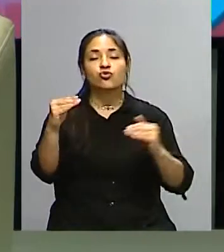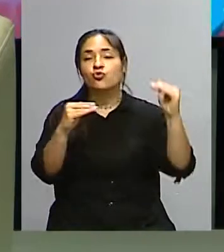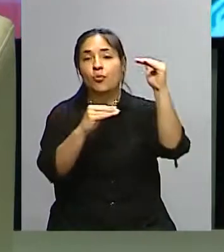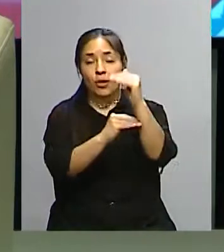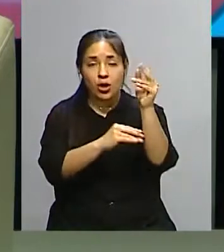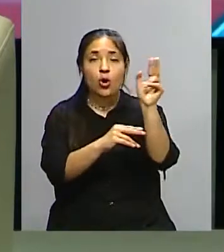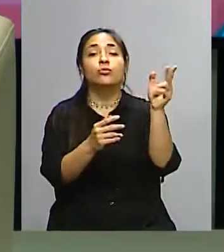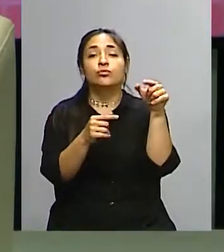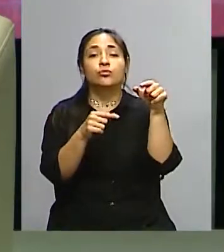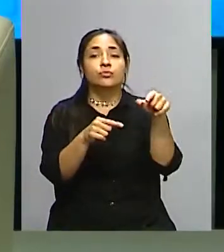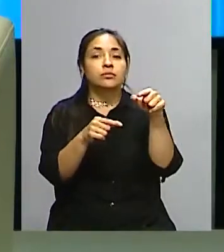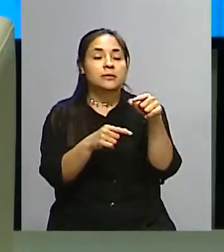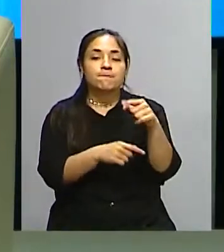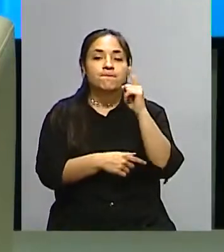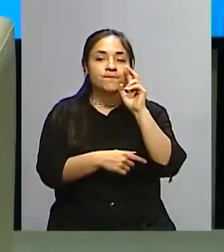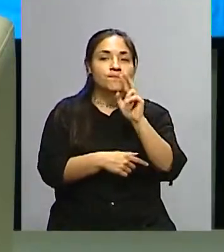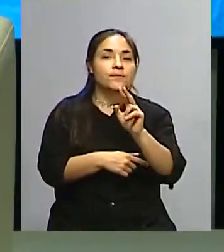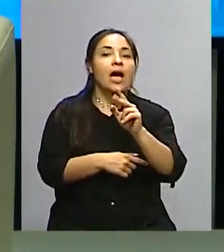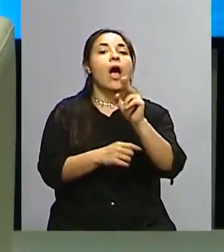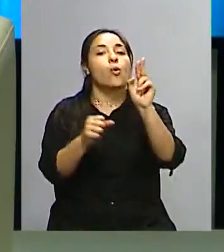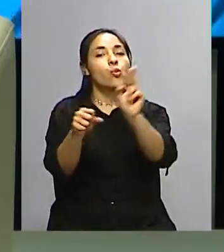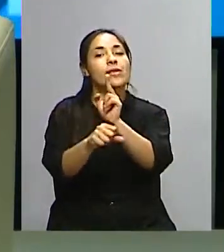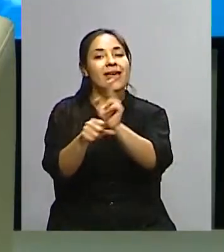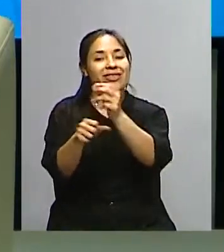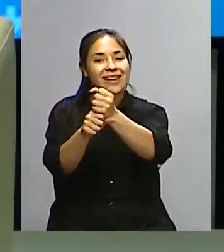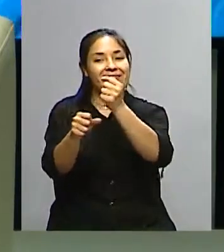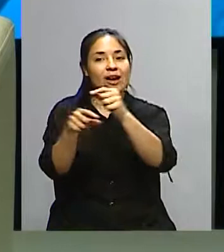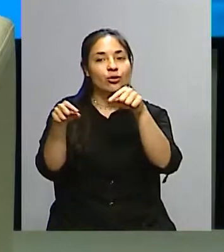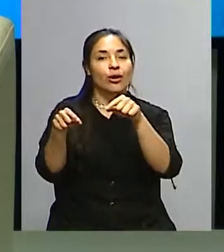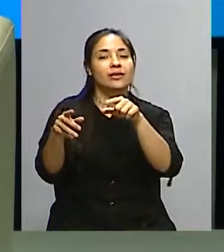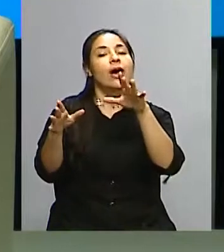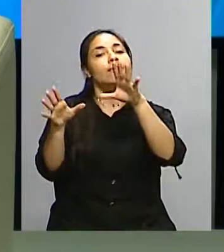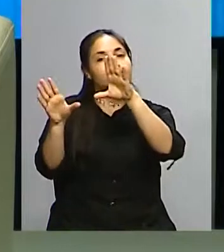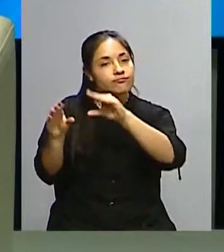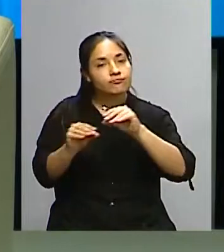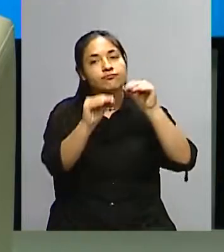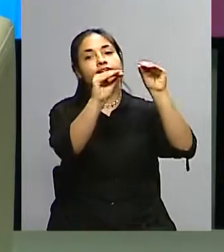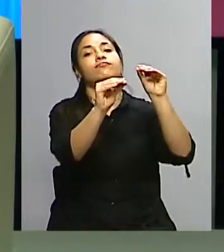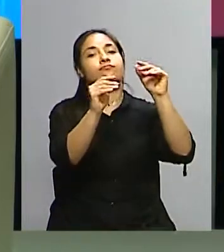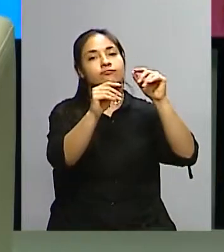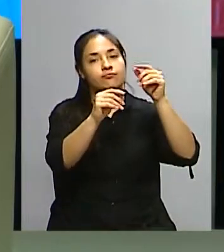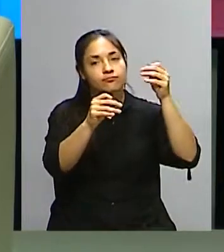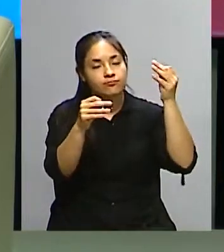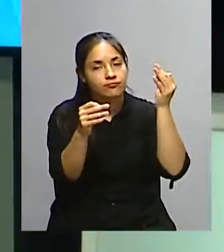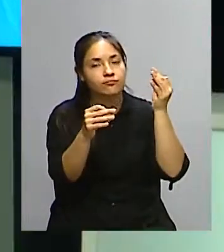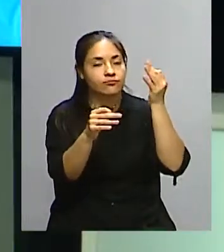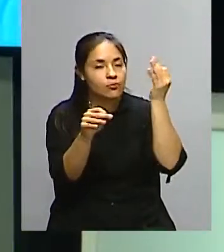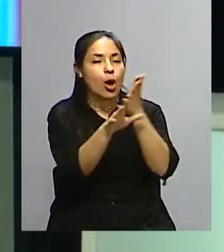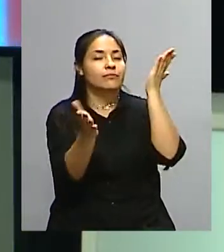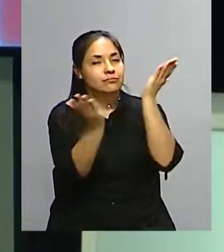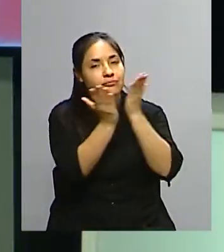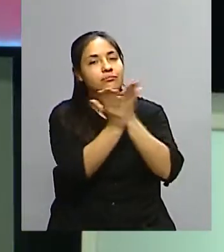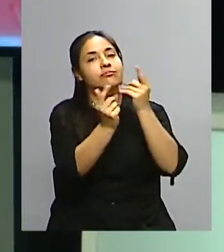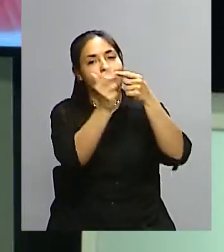ir reconociendo las tareas de cuidado y ir formando en consecuencia a sus profesionales, a sus técnicos. La pregunta ahora va